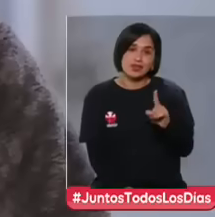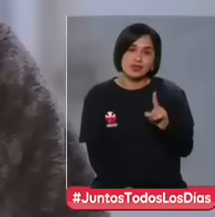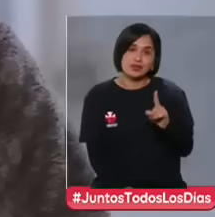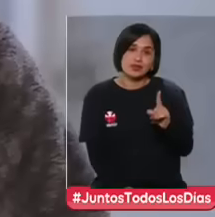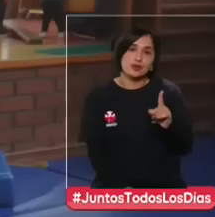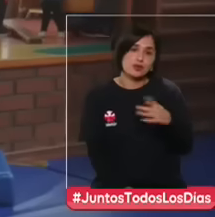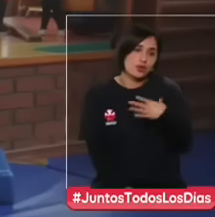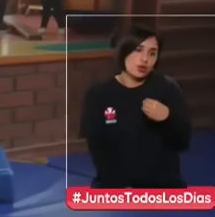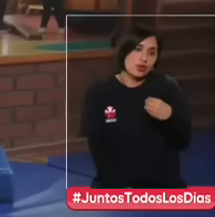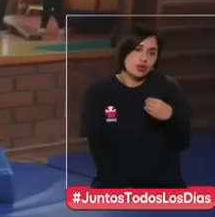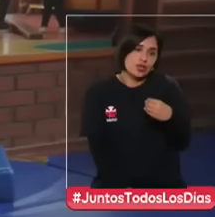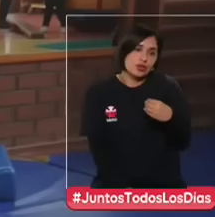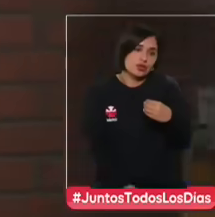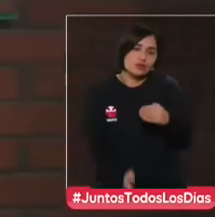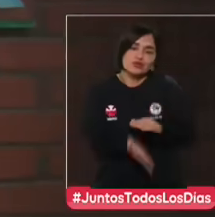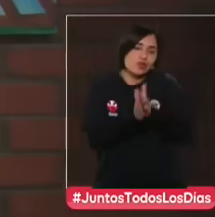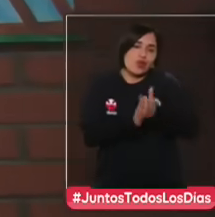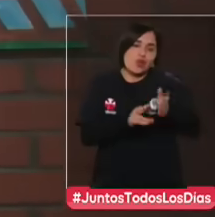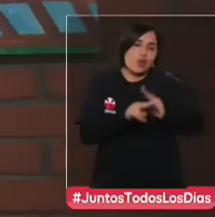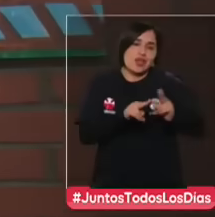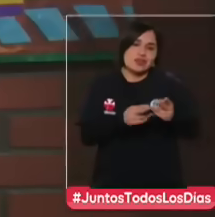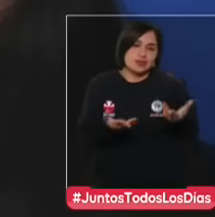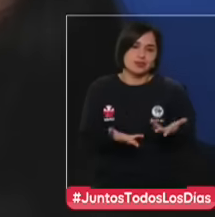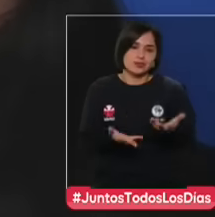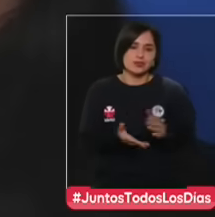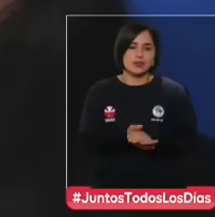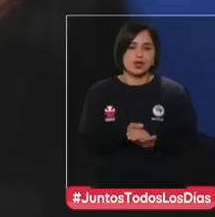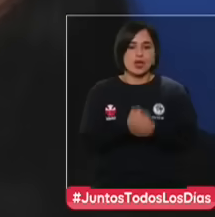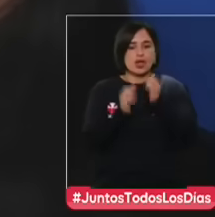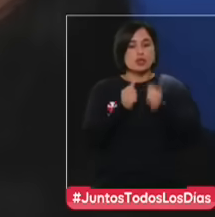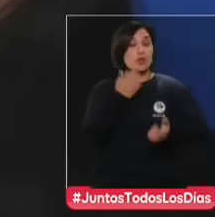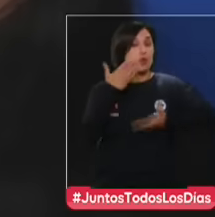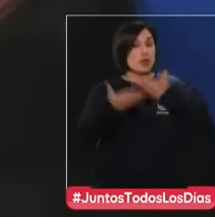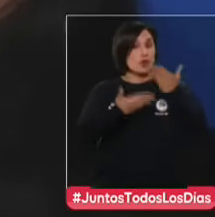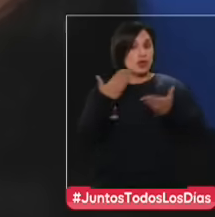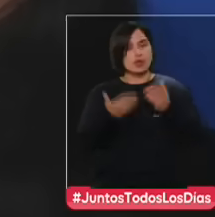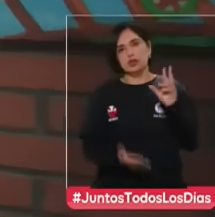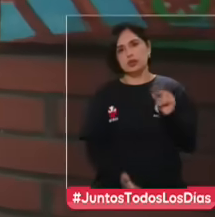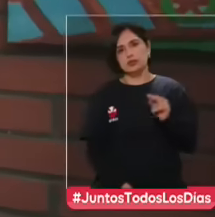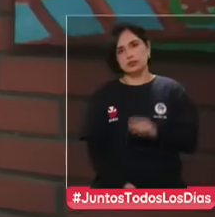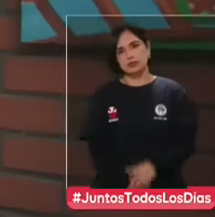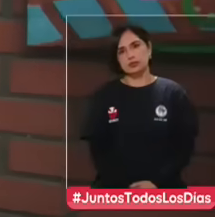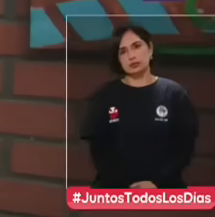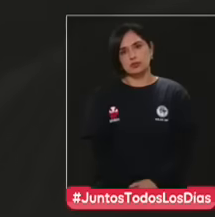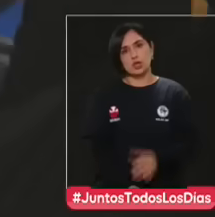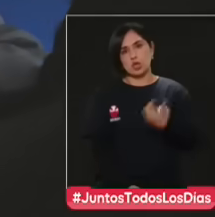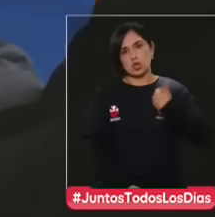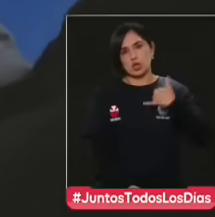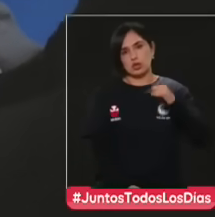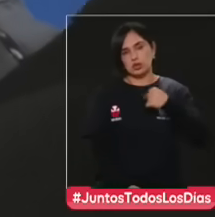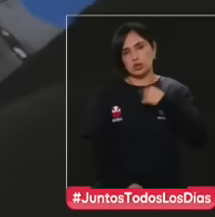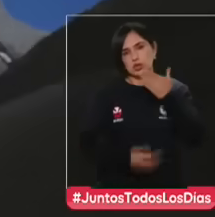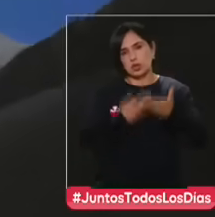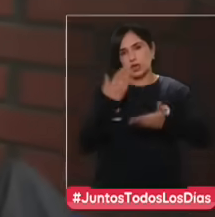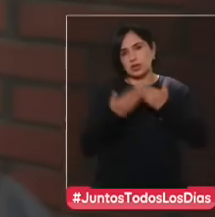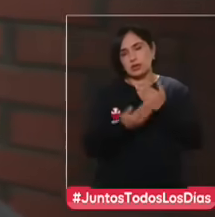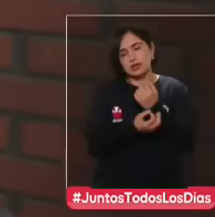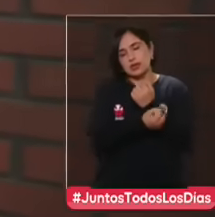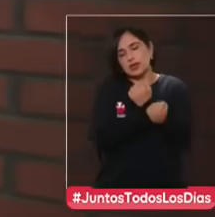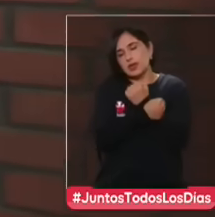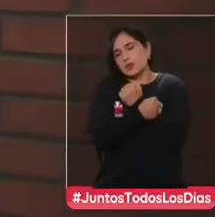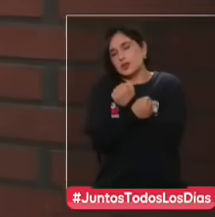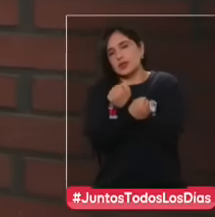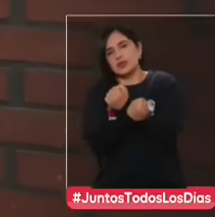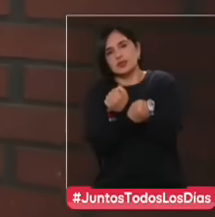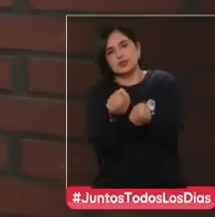los hijos hace lo que sea. ¿Te canto, Marcela? ¿Puedo cantar una canción? No. Una de Miguel, porque a ella no le gusta que yo cante. Te amaré,